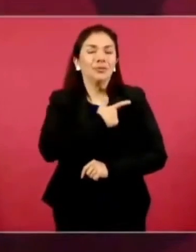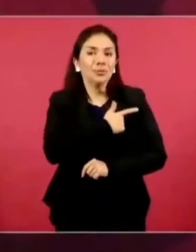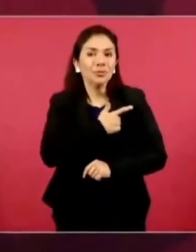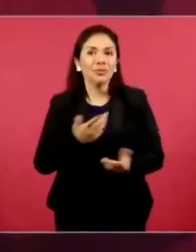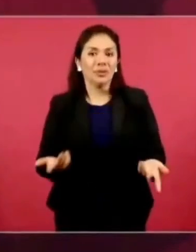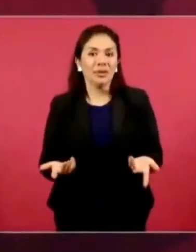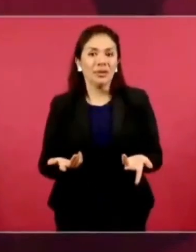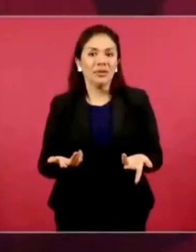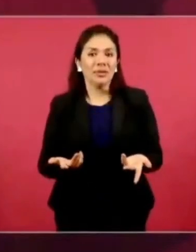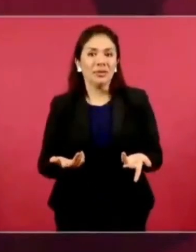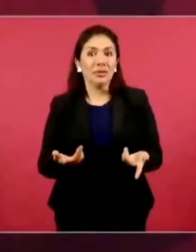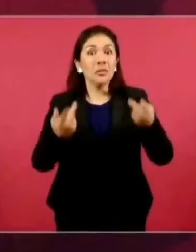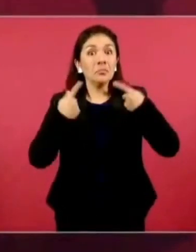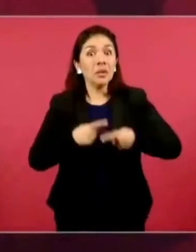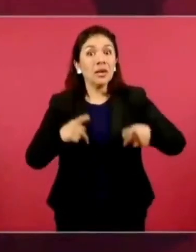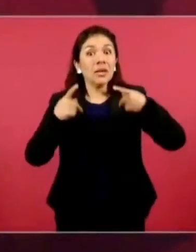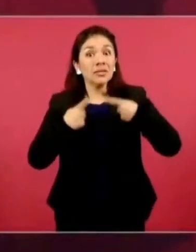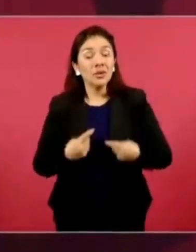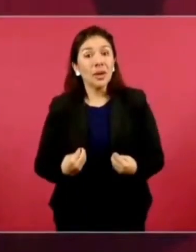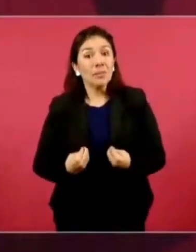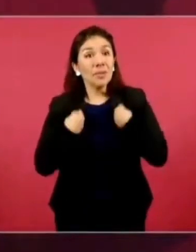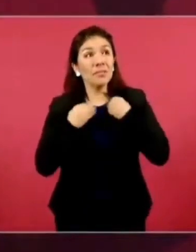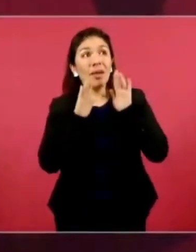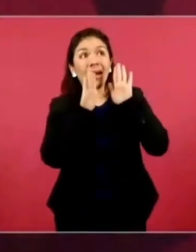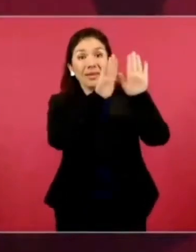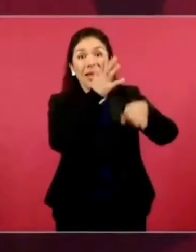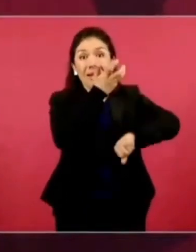Me refiero a los ciudadanos estadounidenses.